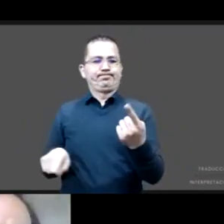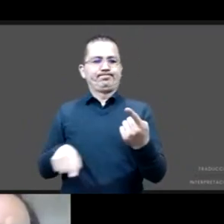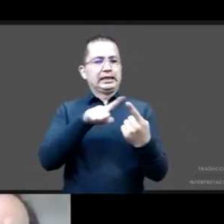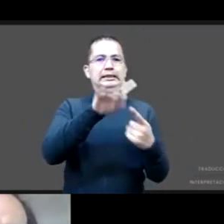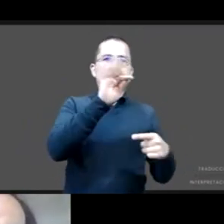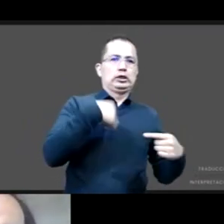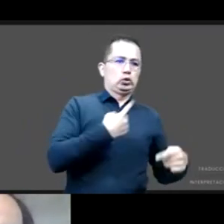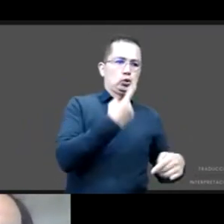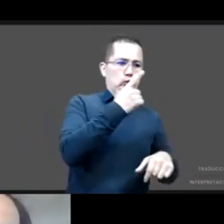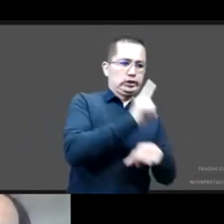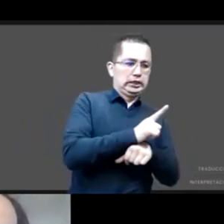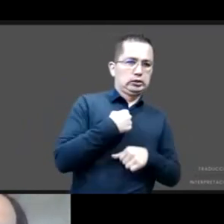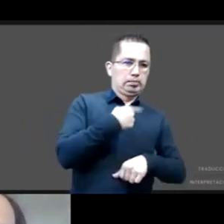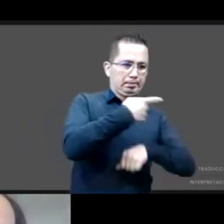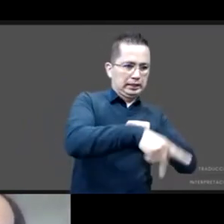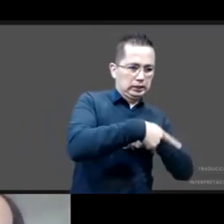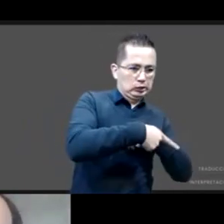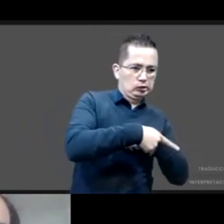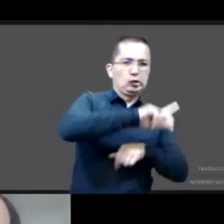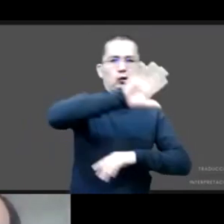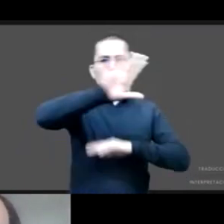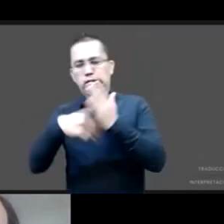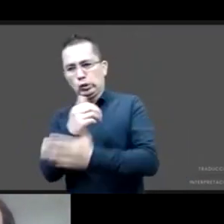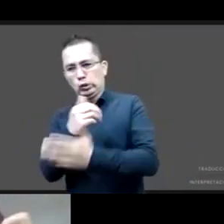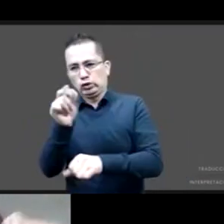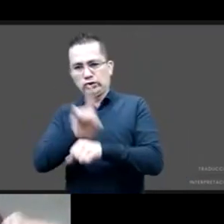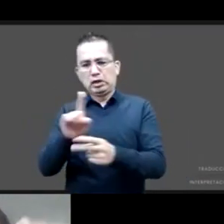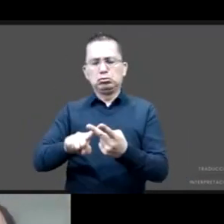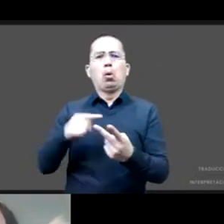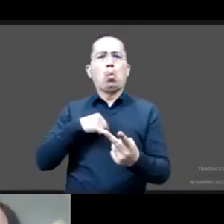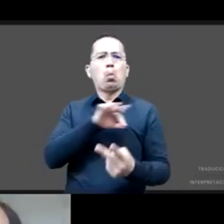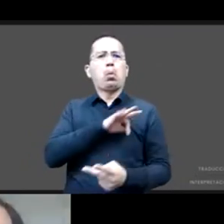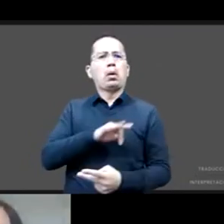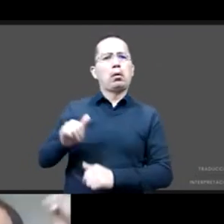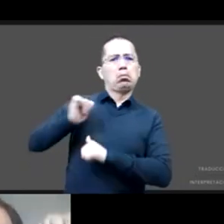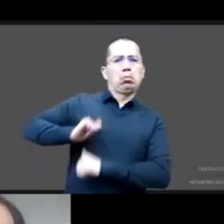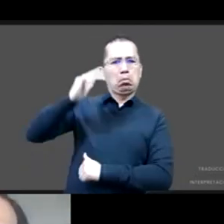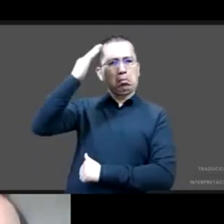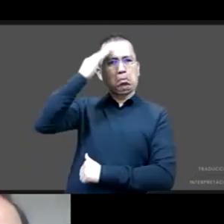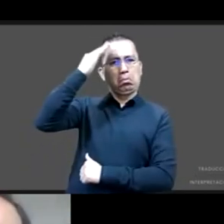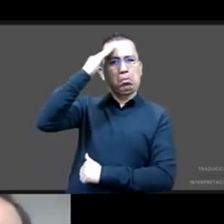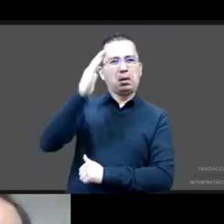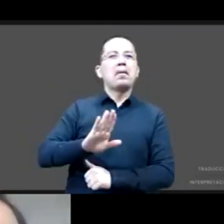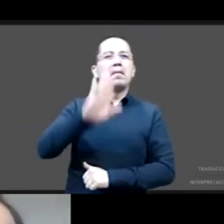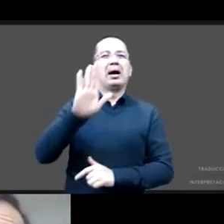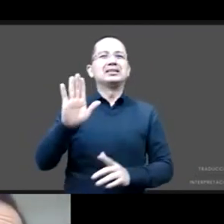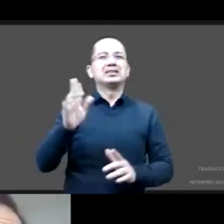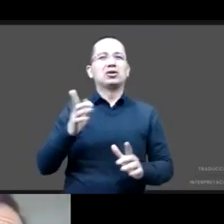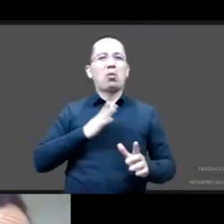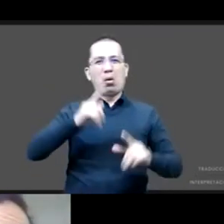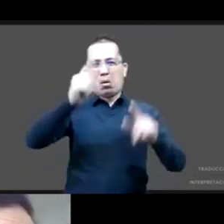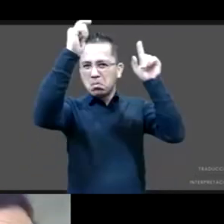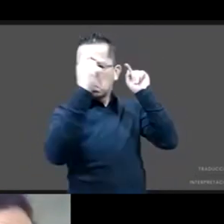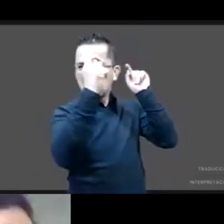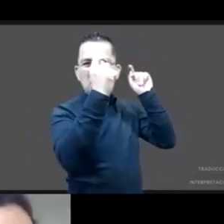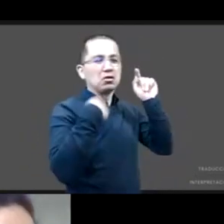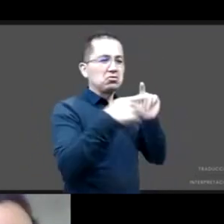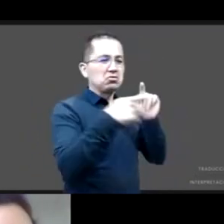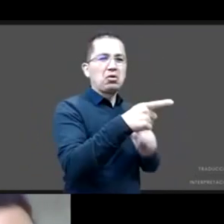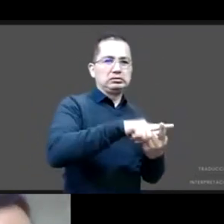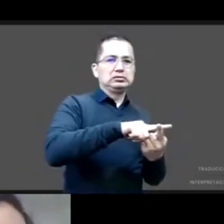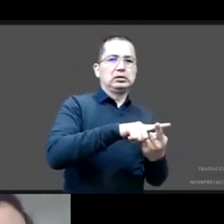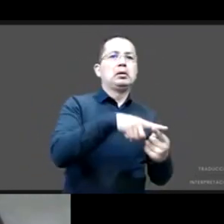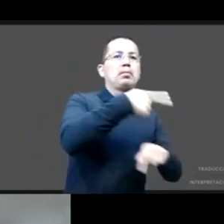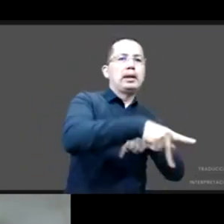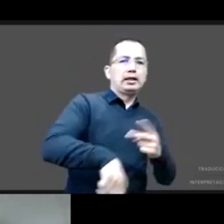día puede estar en una situación una oportunidad de liderazgo digamos pueden ser camisetas como decimos nosotros cachuchas pero también puede ser que la situación